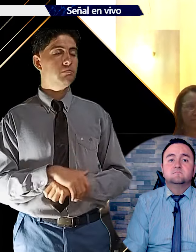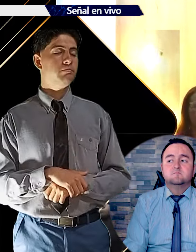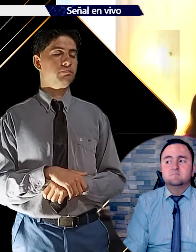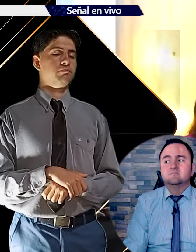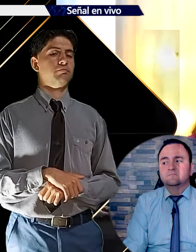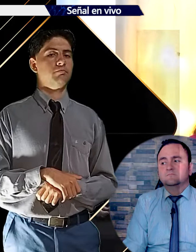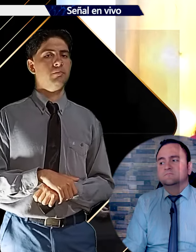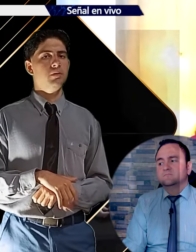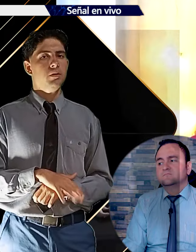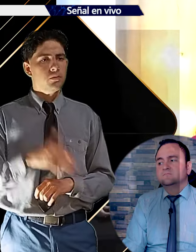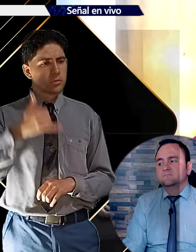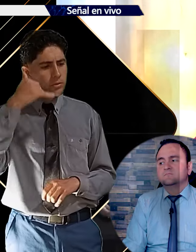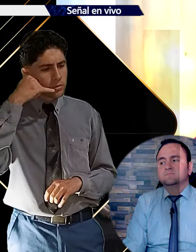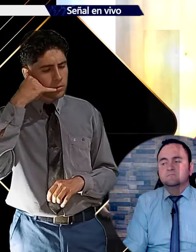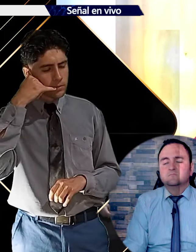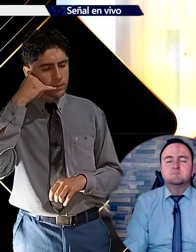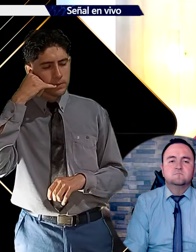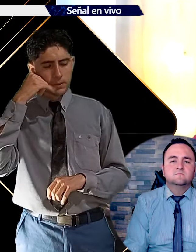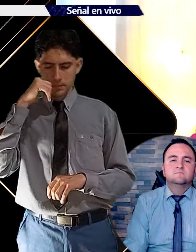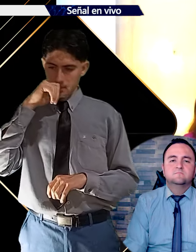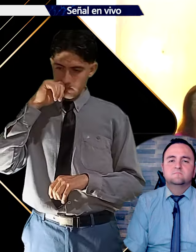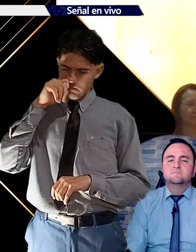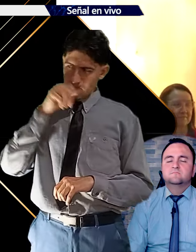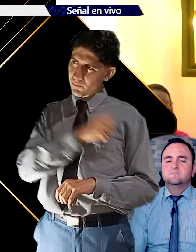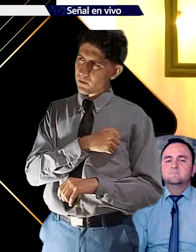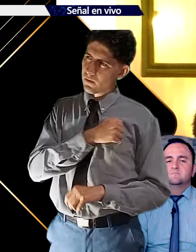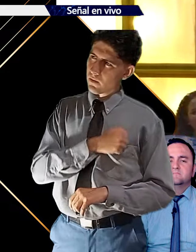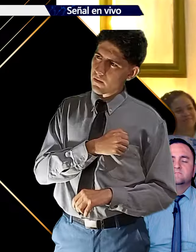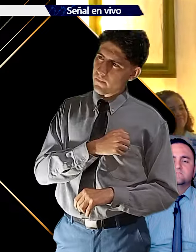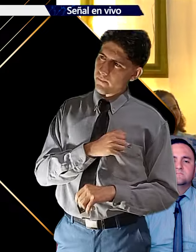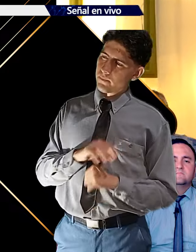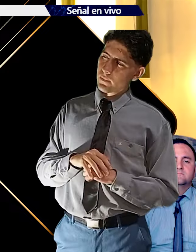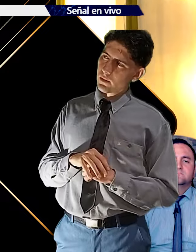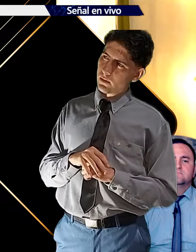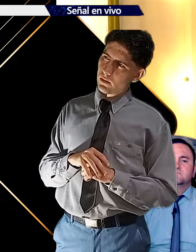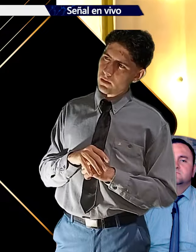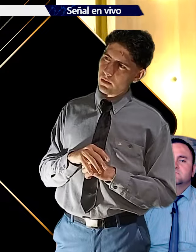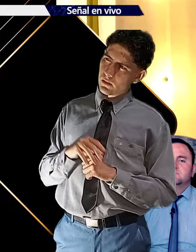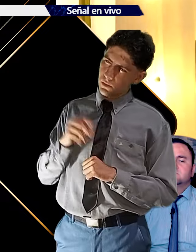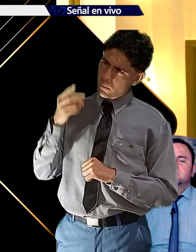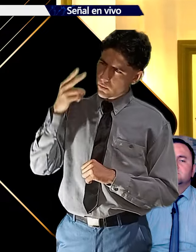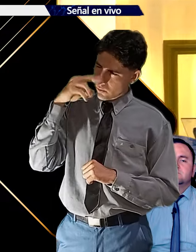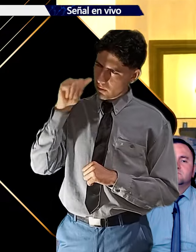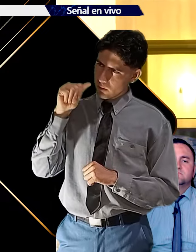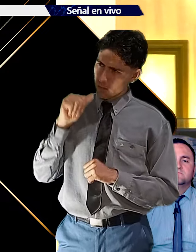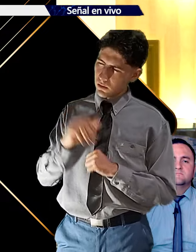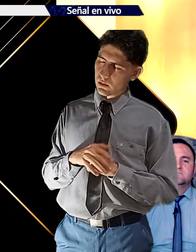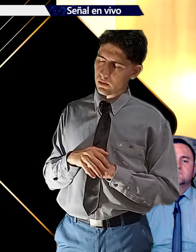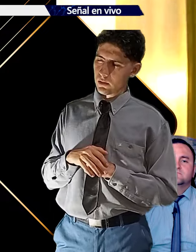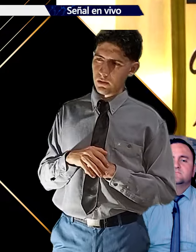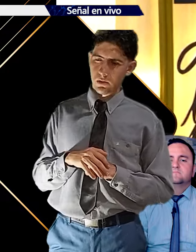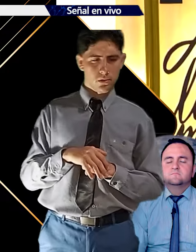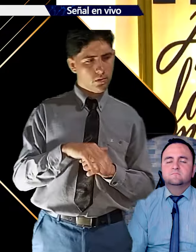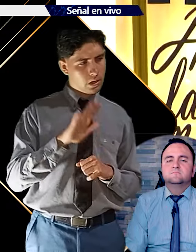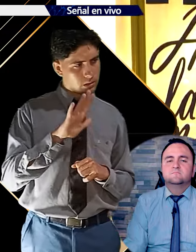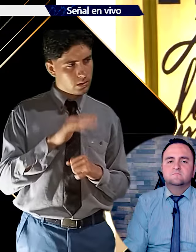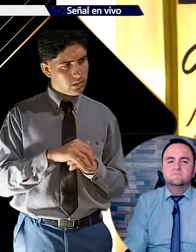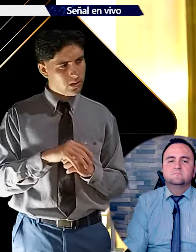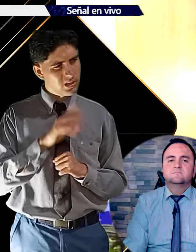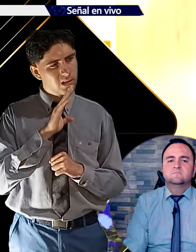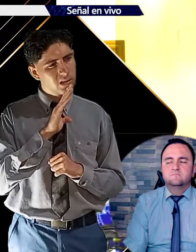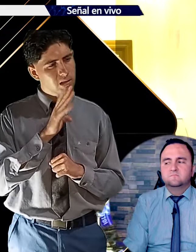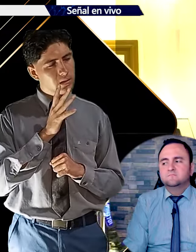coquetico y malito cristiano. Entonces un día cualquiera yo recibo una llamada, aló, teléfono fijo. Por favor, Keila. Ah, ya,